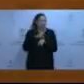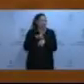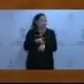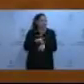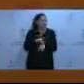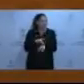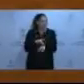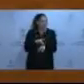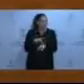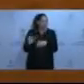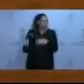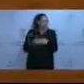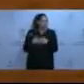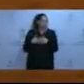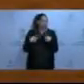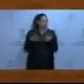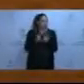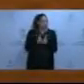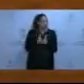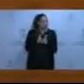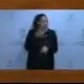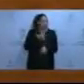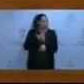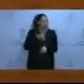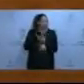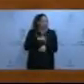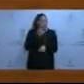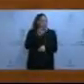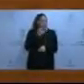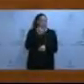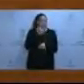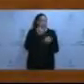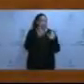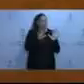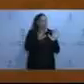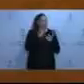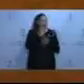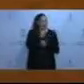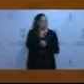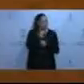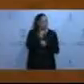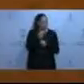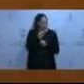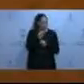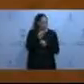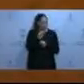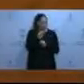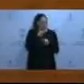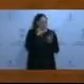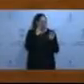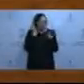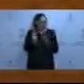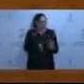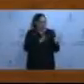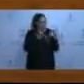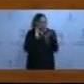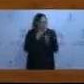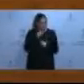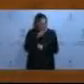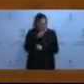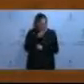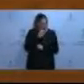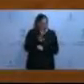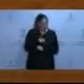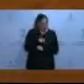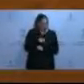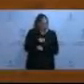de tal forma que el equipo sanitario tenga un mínimo de 10 minutos por paciente. ¿Será esta la causa? ¿De dónde sale? Y, sobre